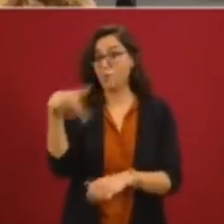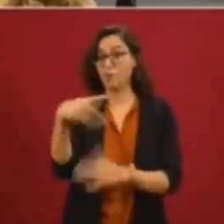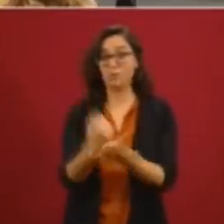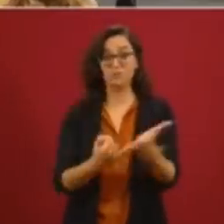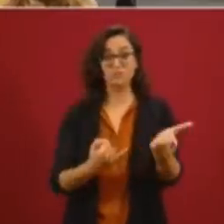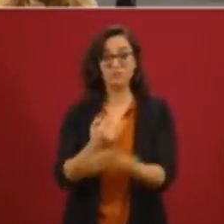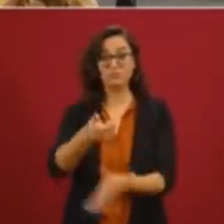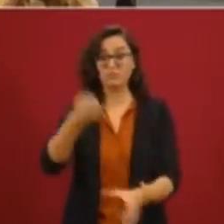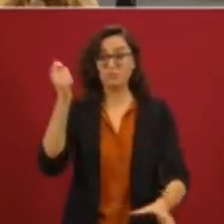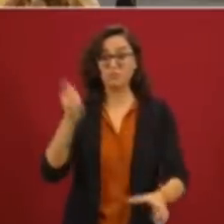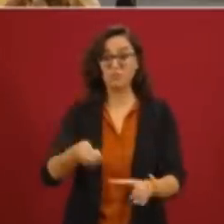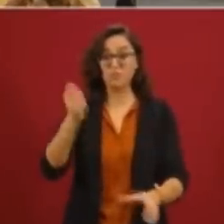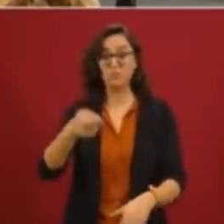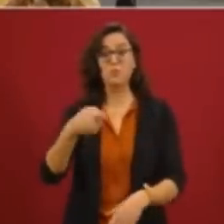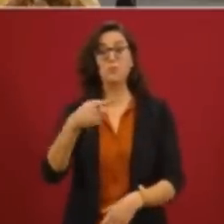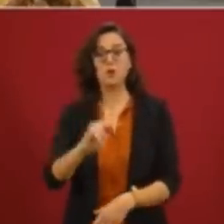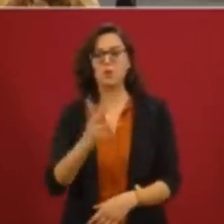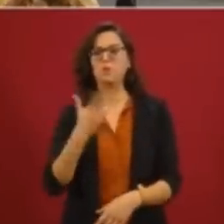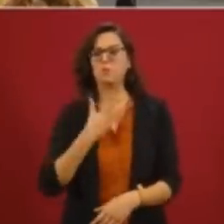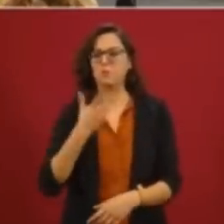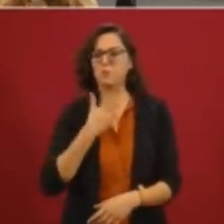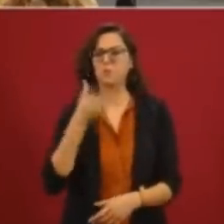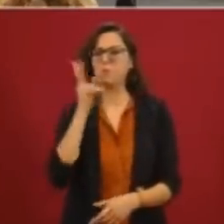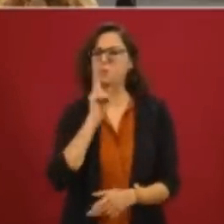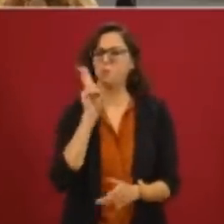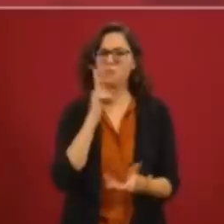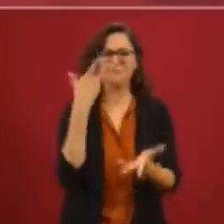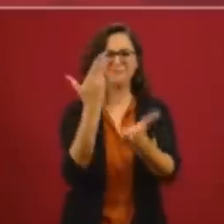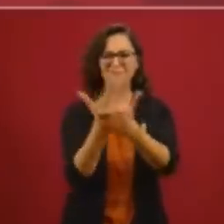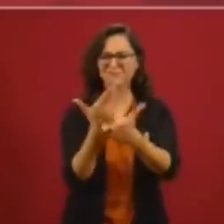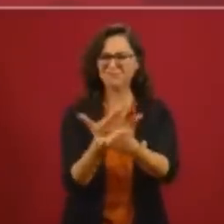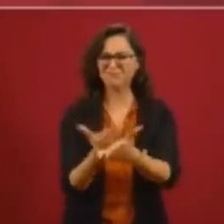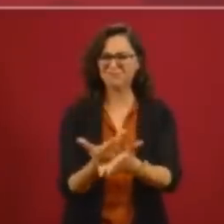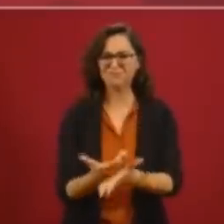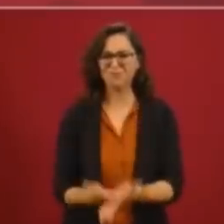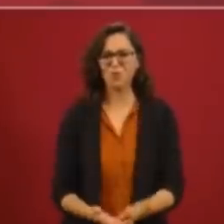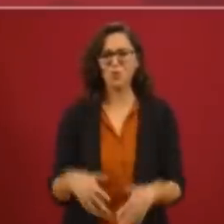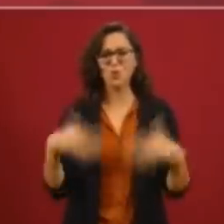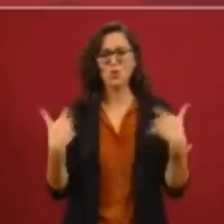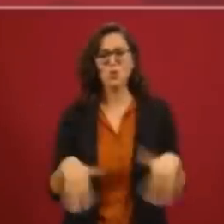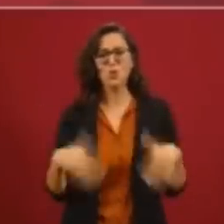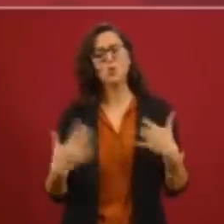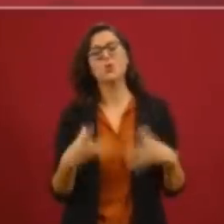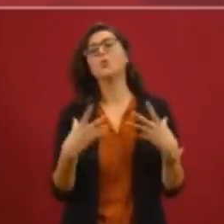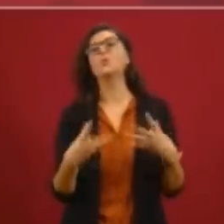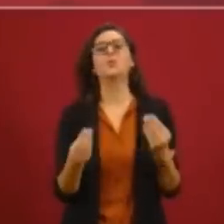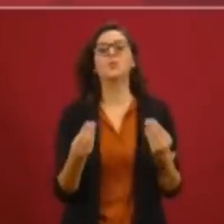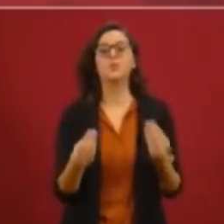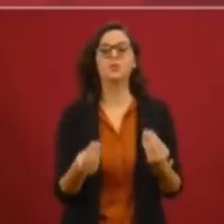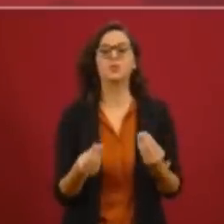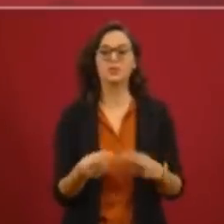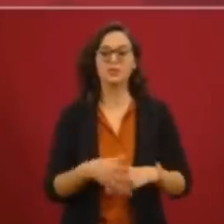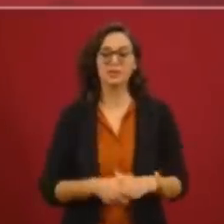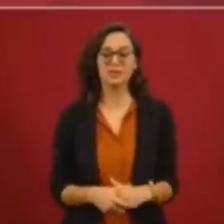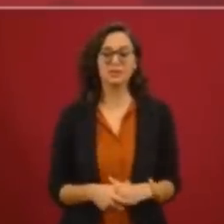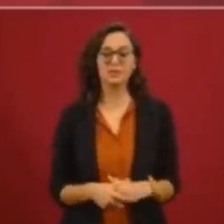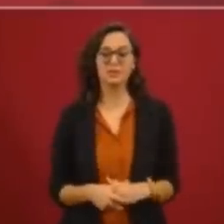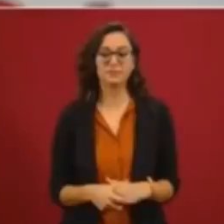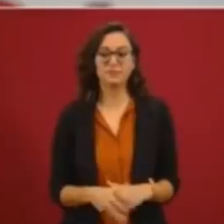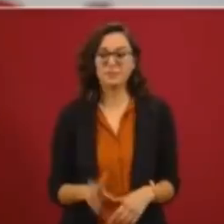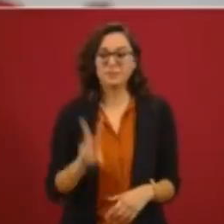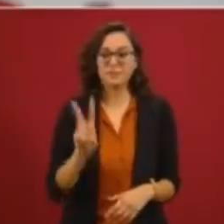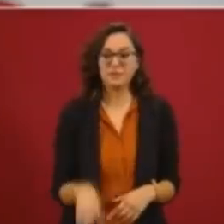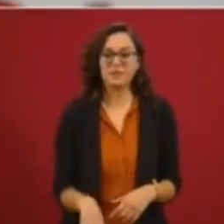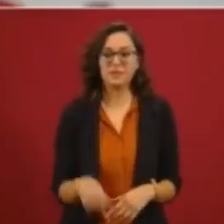presentó muchas pruebas. Yo les comentaba aquí de que me llamó la atención porque tenía posibilidad